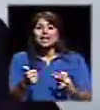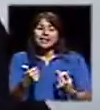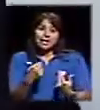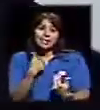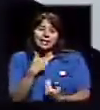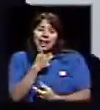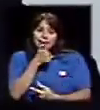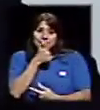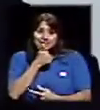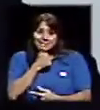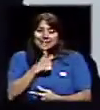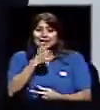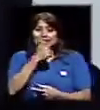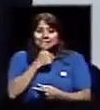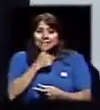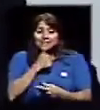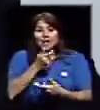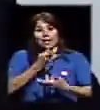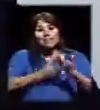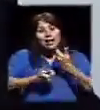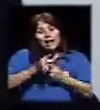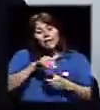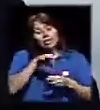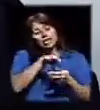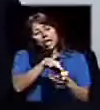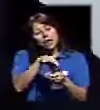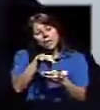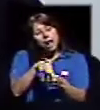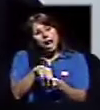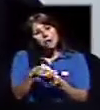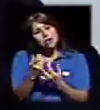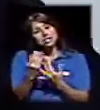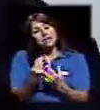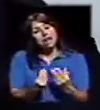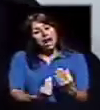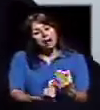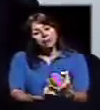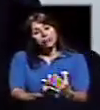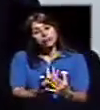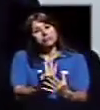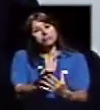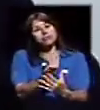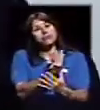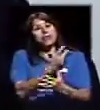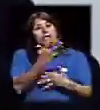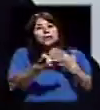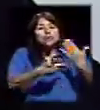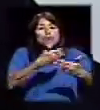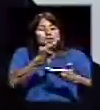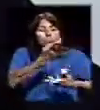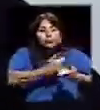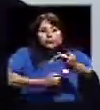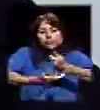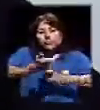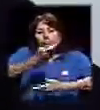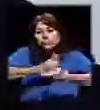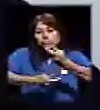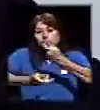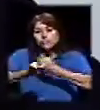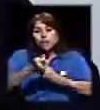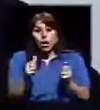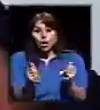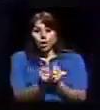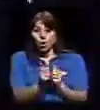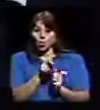paciencia de sembrar el café, de esperar, de buscar productividad, de hacer, de innovar en un producto que no se